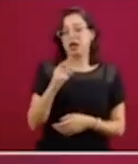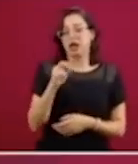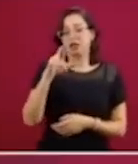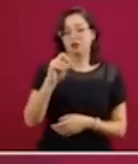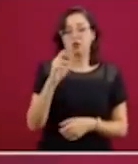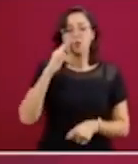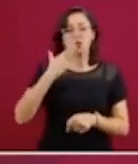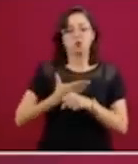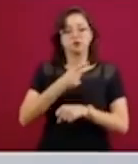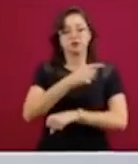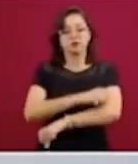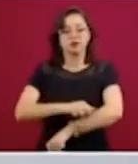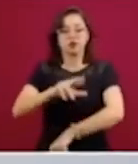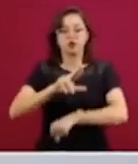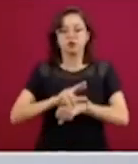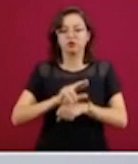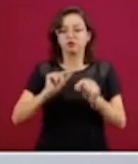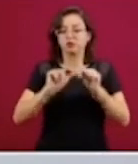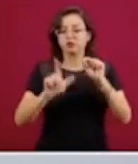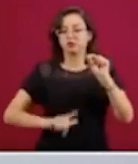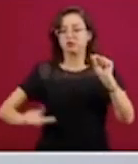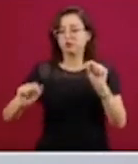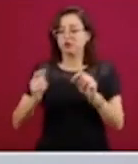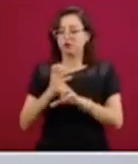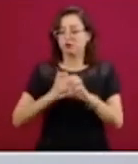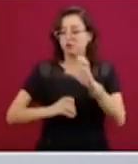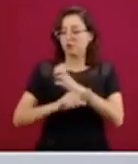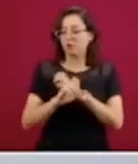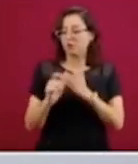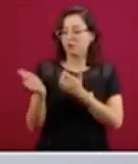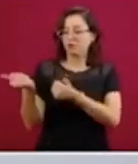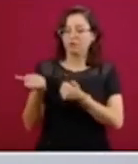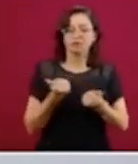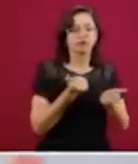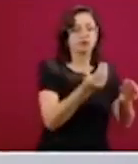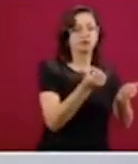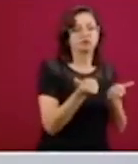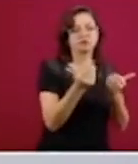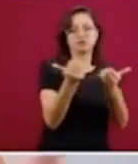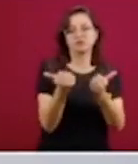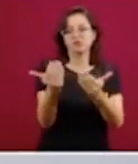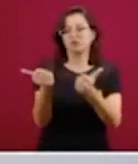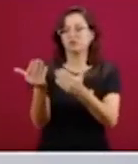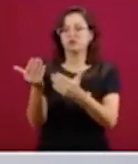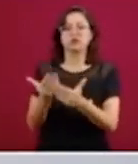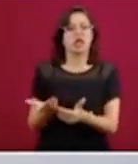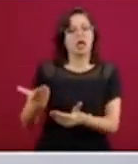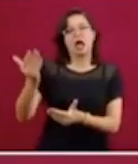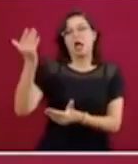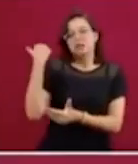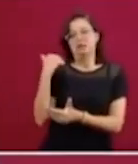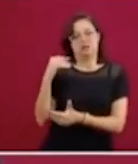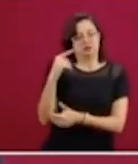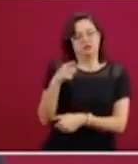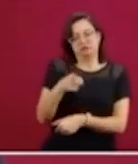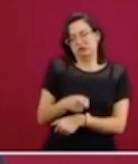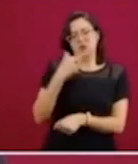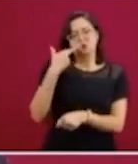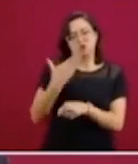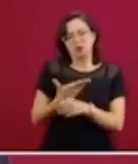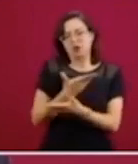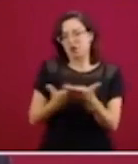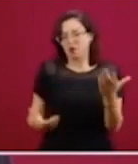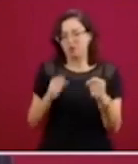encomienda de ser el coordinador nacional de abasto para estos asuntos, ya lo era antes de COVID y ahora lo está haciendo para